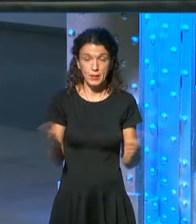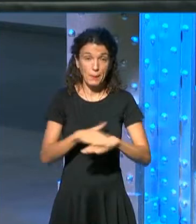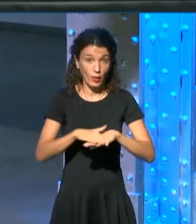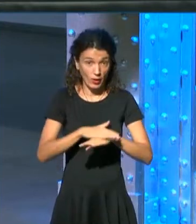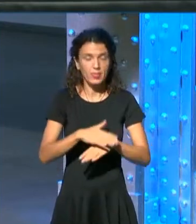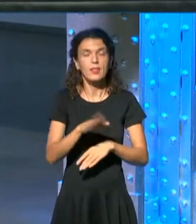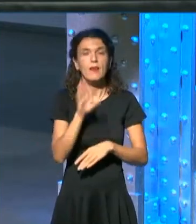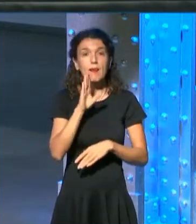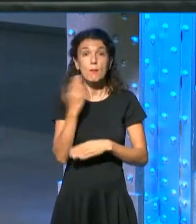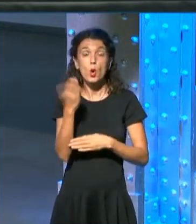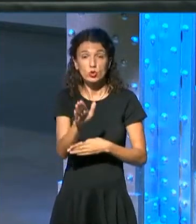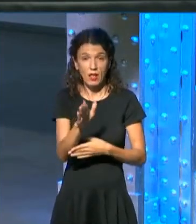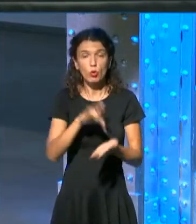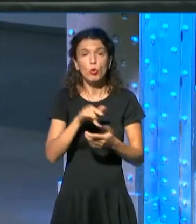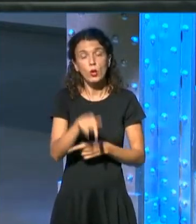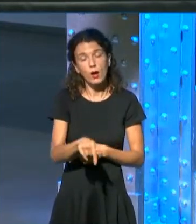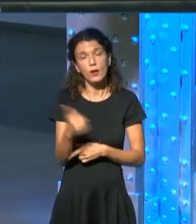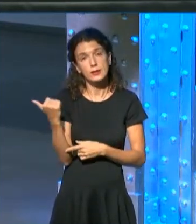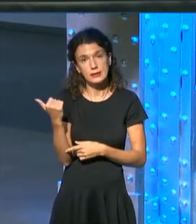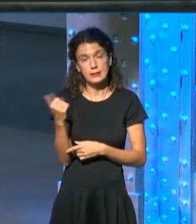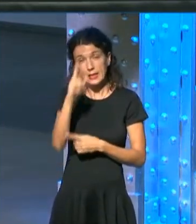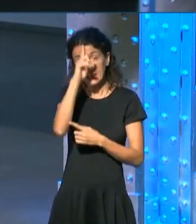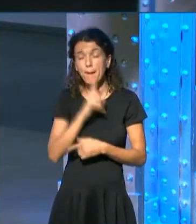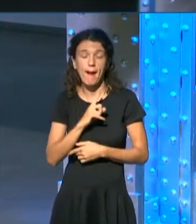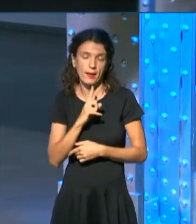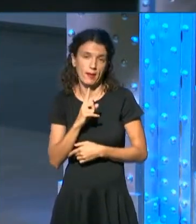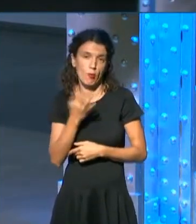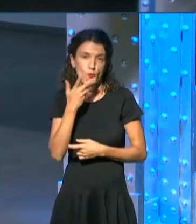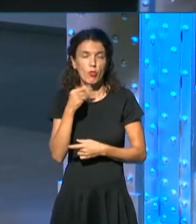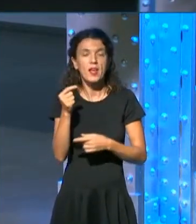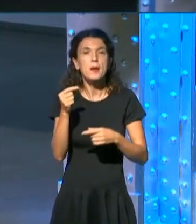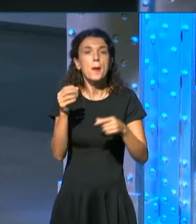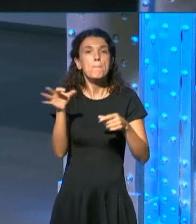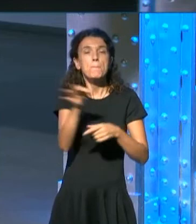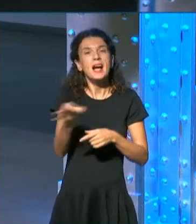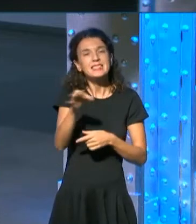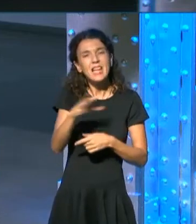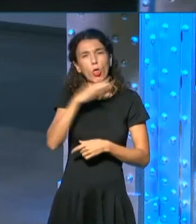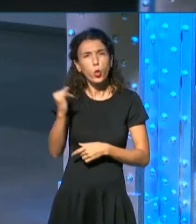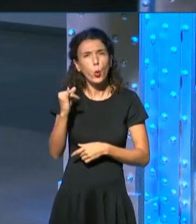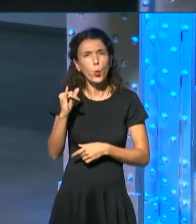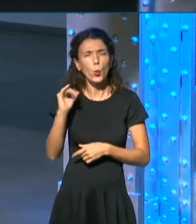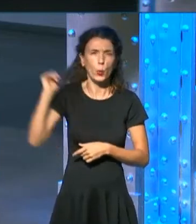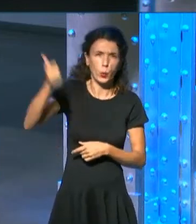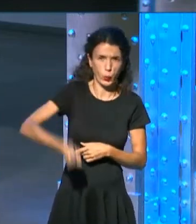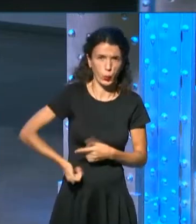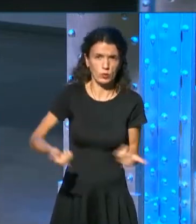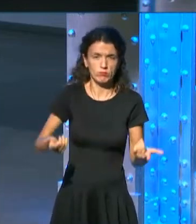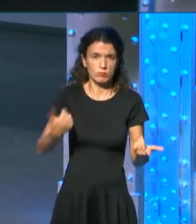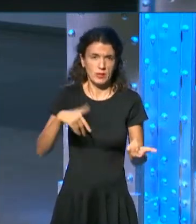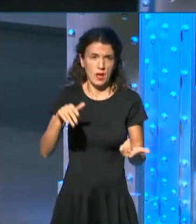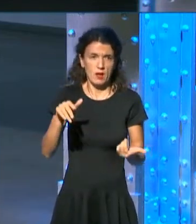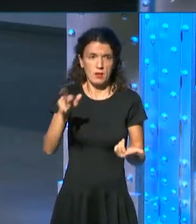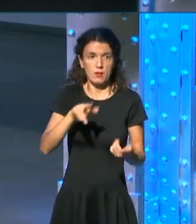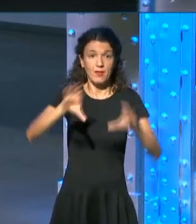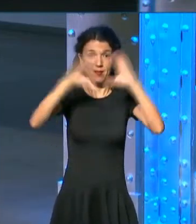lo que os estaba mostrando aquí, bueno, es esta imagen familiar de esa mancha azul que desde hace siglos estamos torturando a base